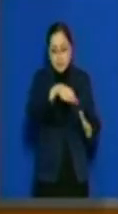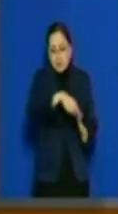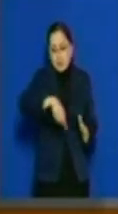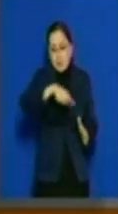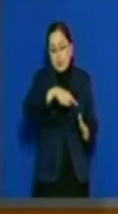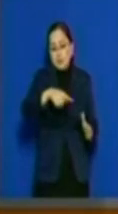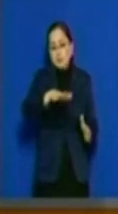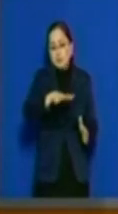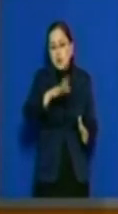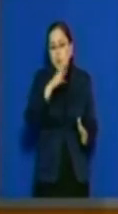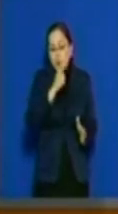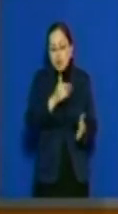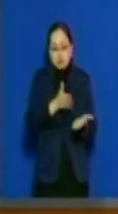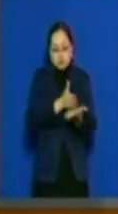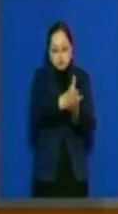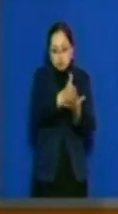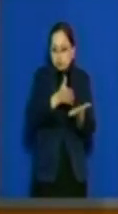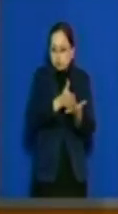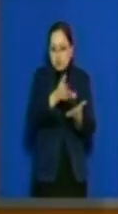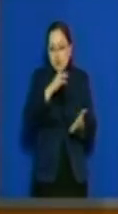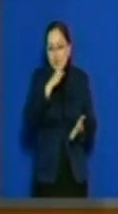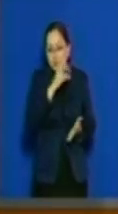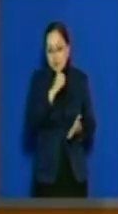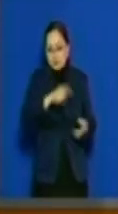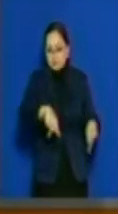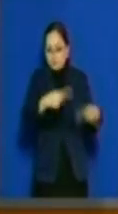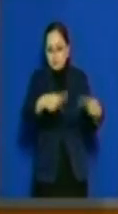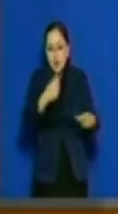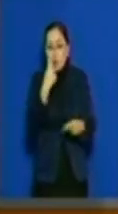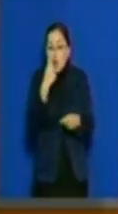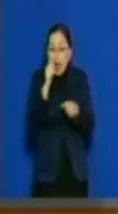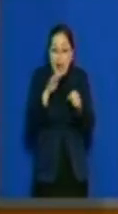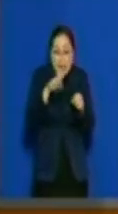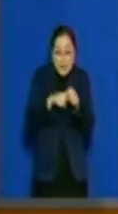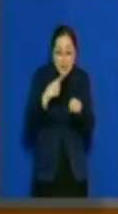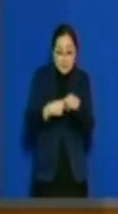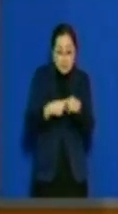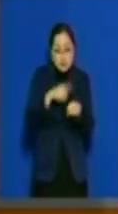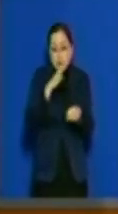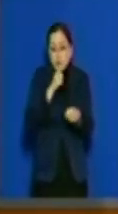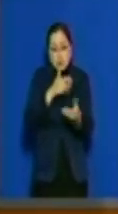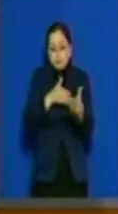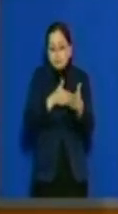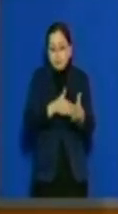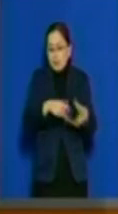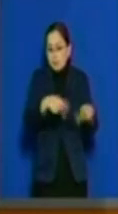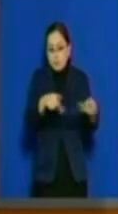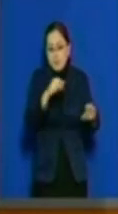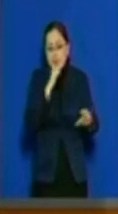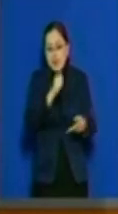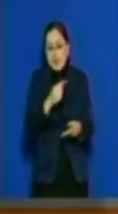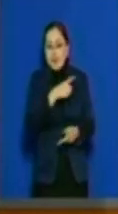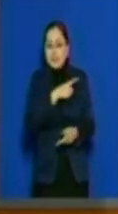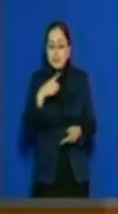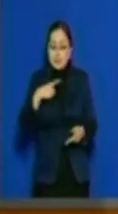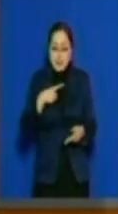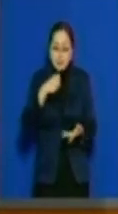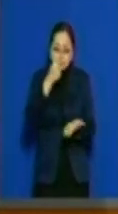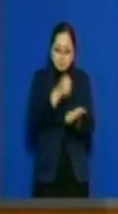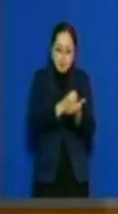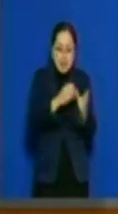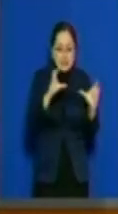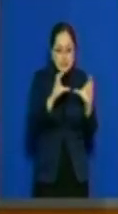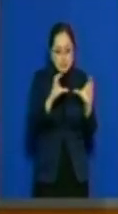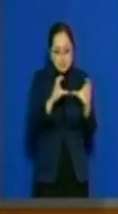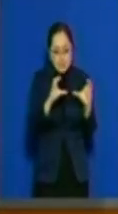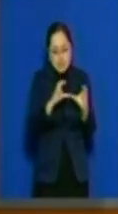establos de productos lácteos con uno o más animales enfermos, debiendo recibir la certificación de la Secretaría